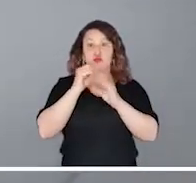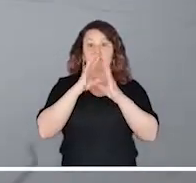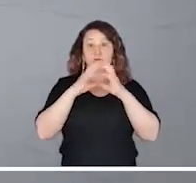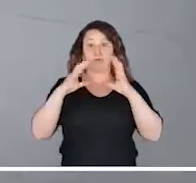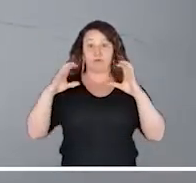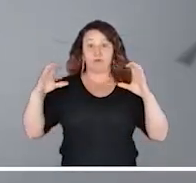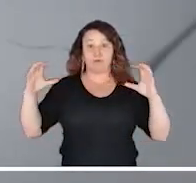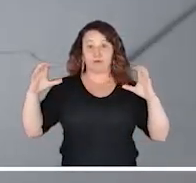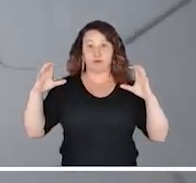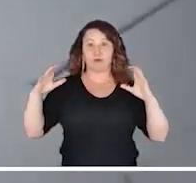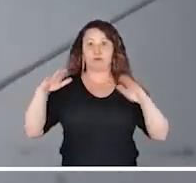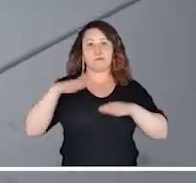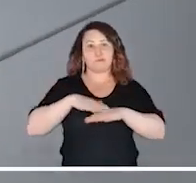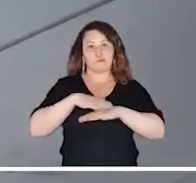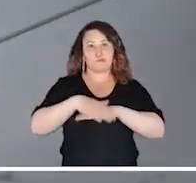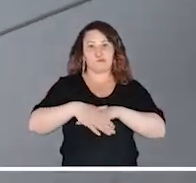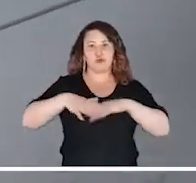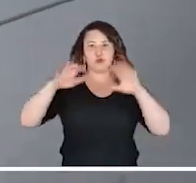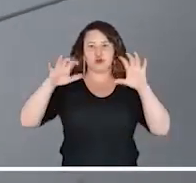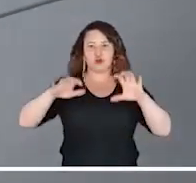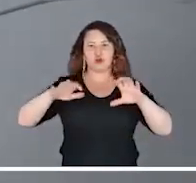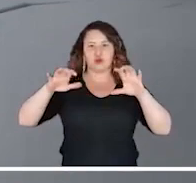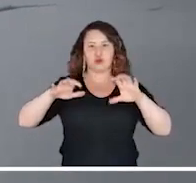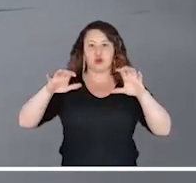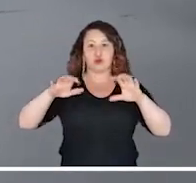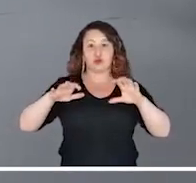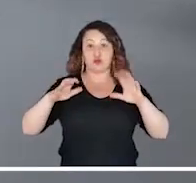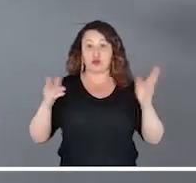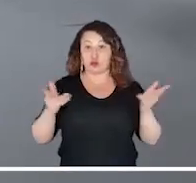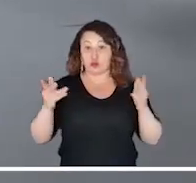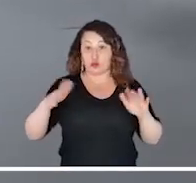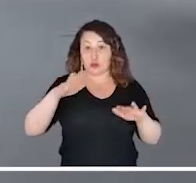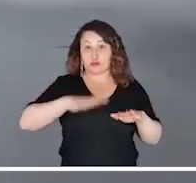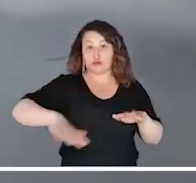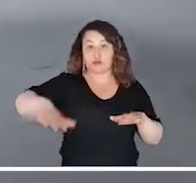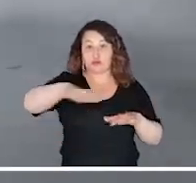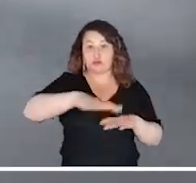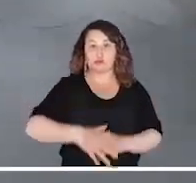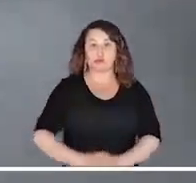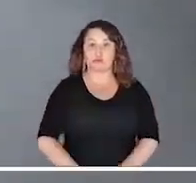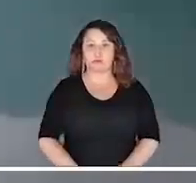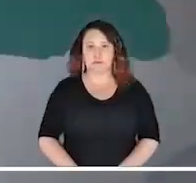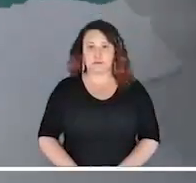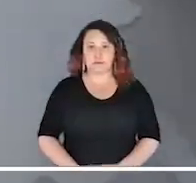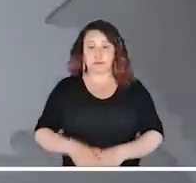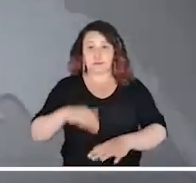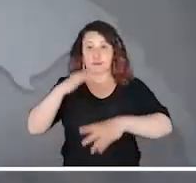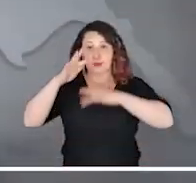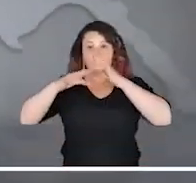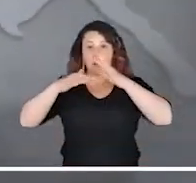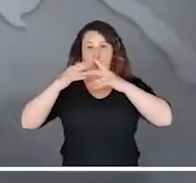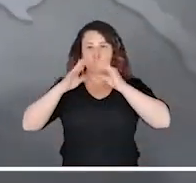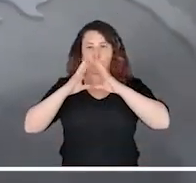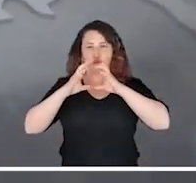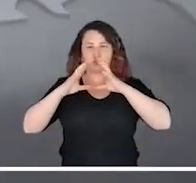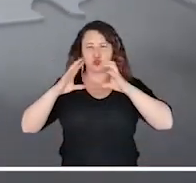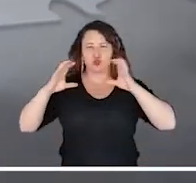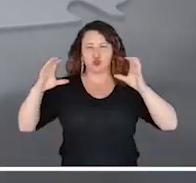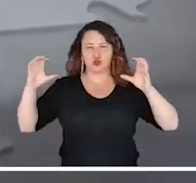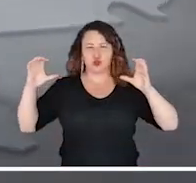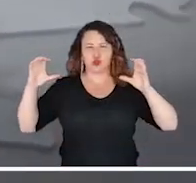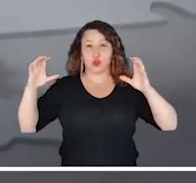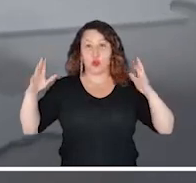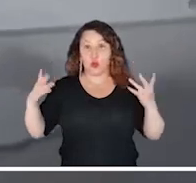nubes en el cielo, las cuales provocarán aguaceros de variada intensidad en toda la región. El cielo parcial a